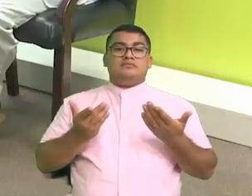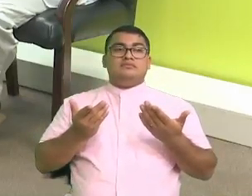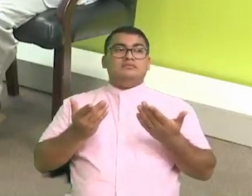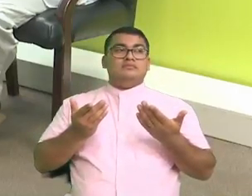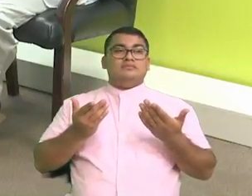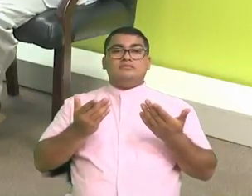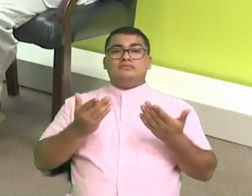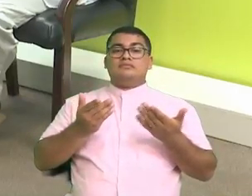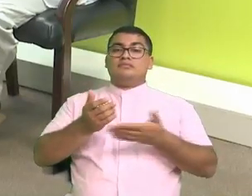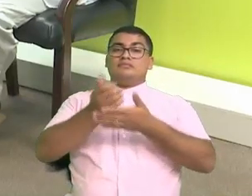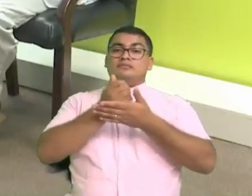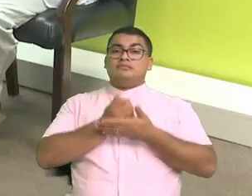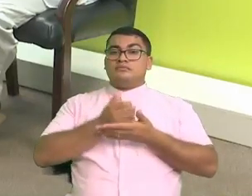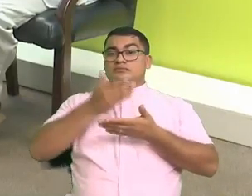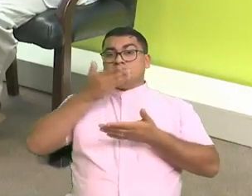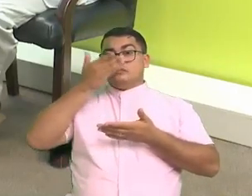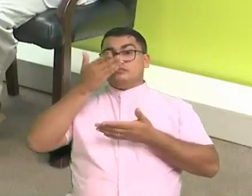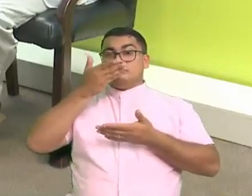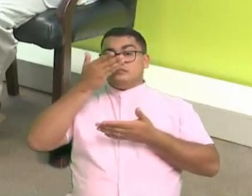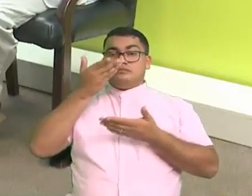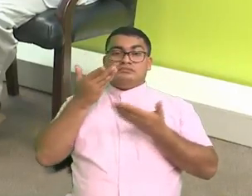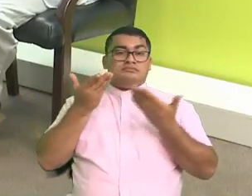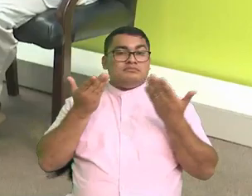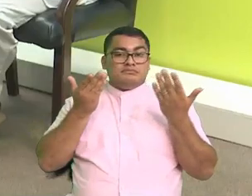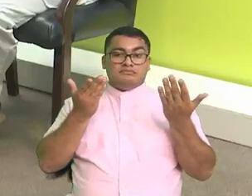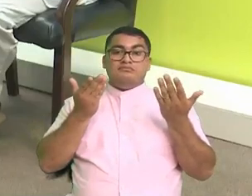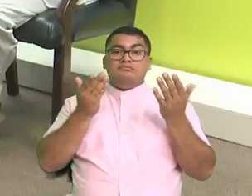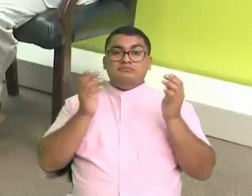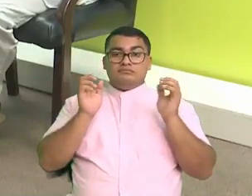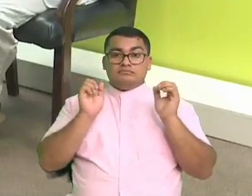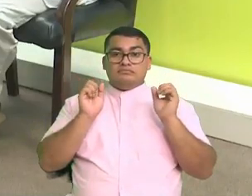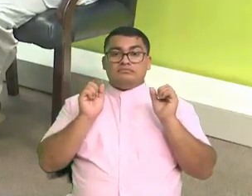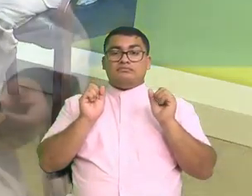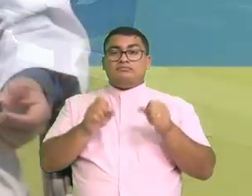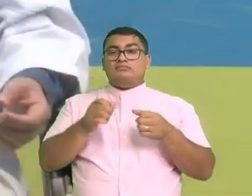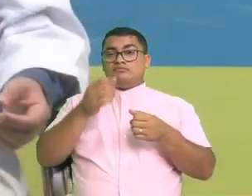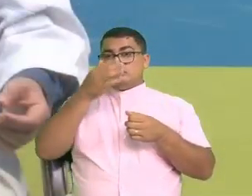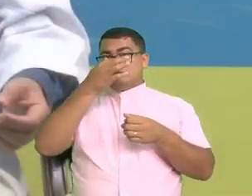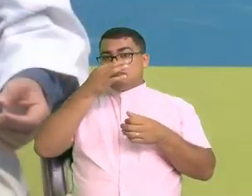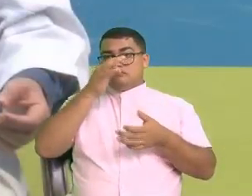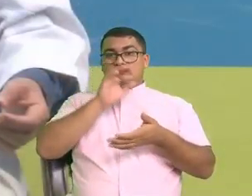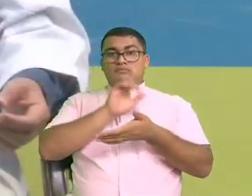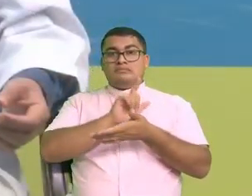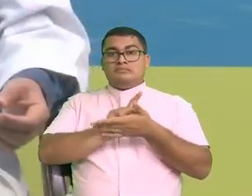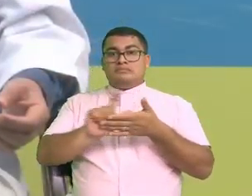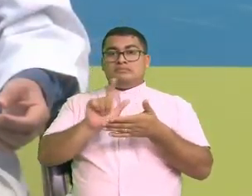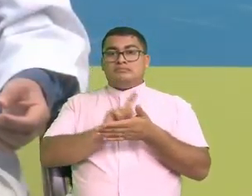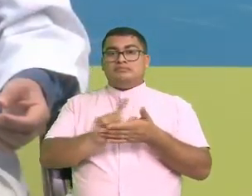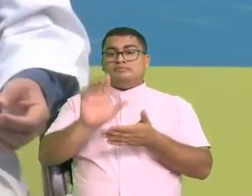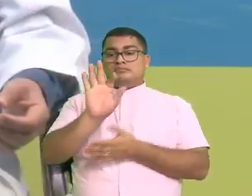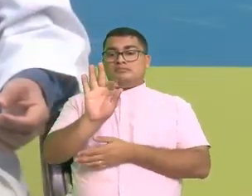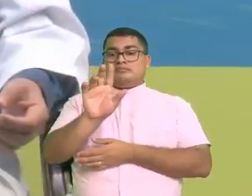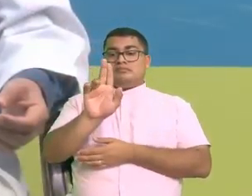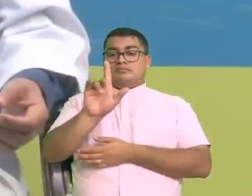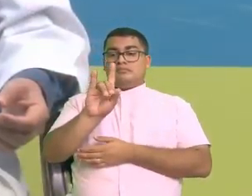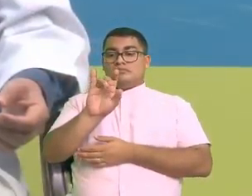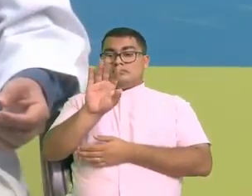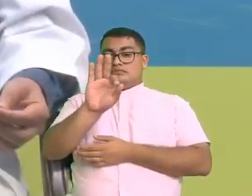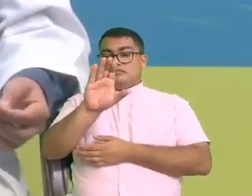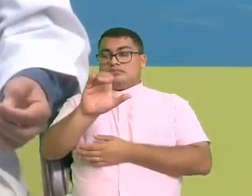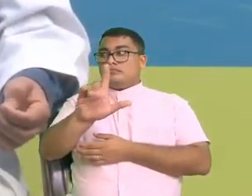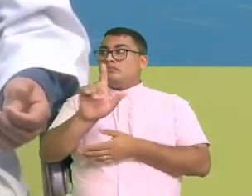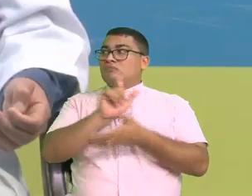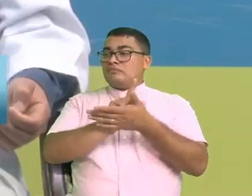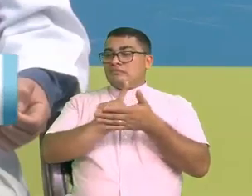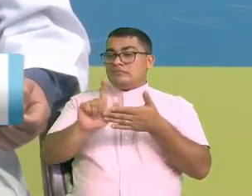ayudarle a la función de la nariz a fluidificar, descongestionarla, sí, a purificar un poco